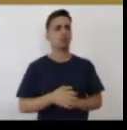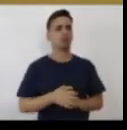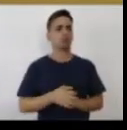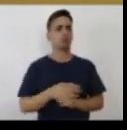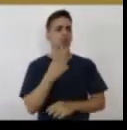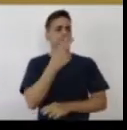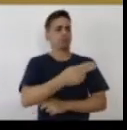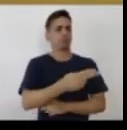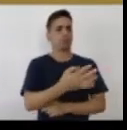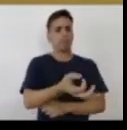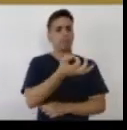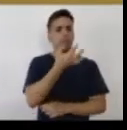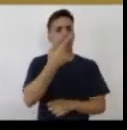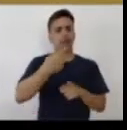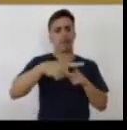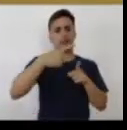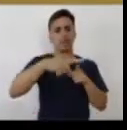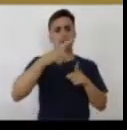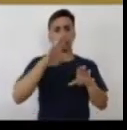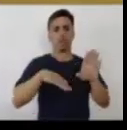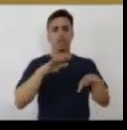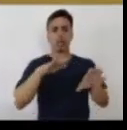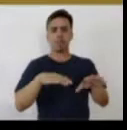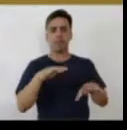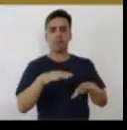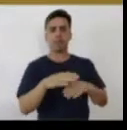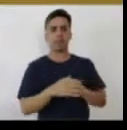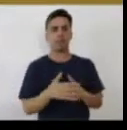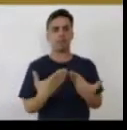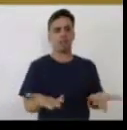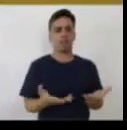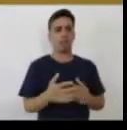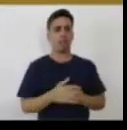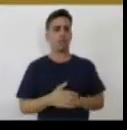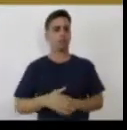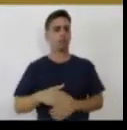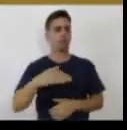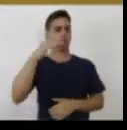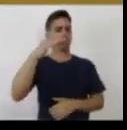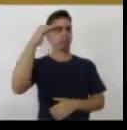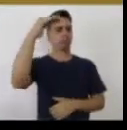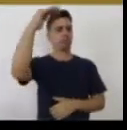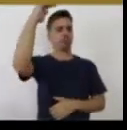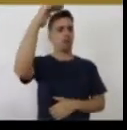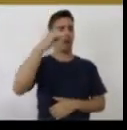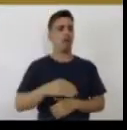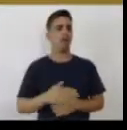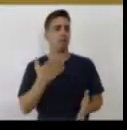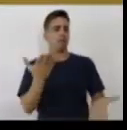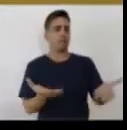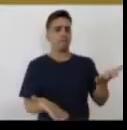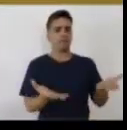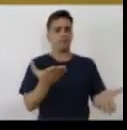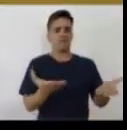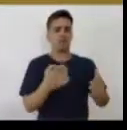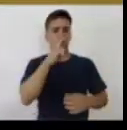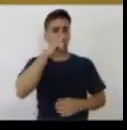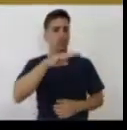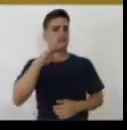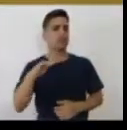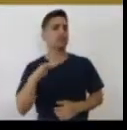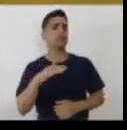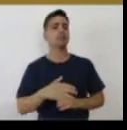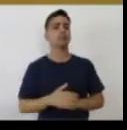siempre que se indica un medicamento en dependencia de la talla o el peso de adultos y niños, hay